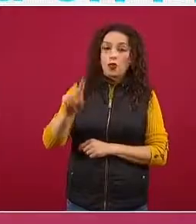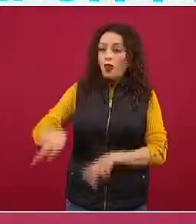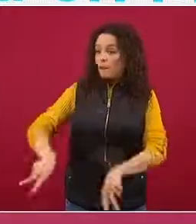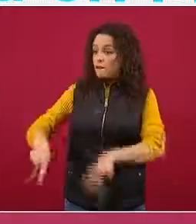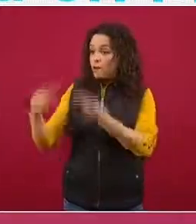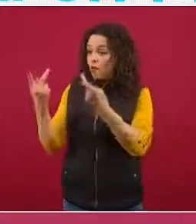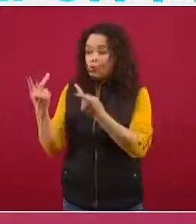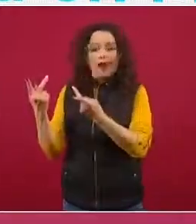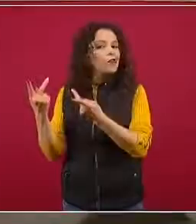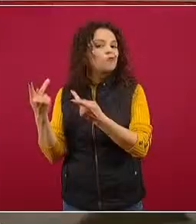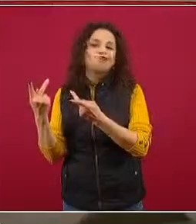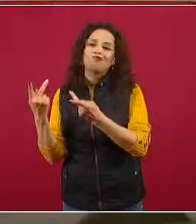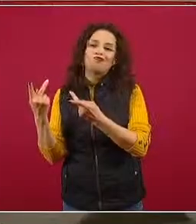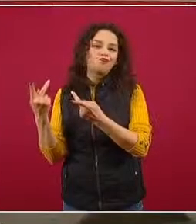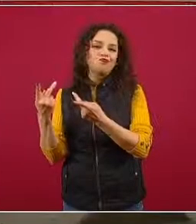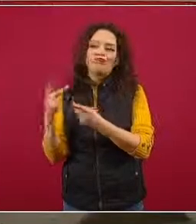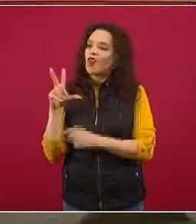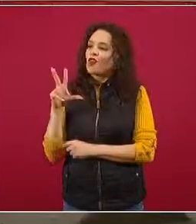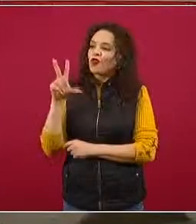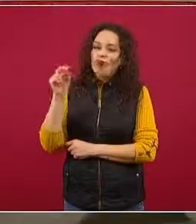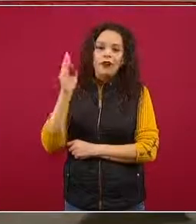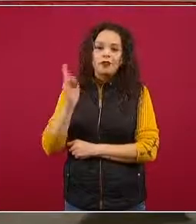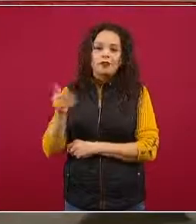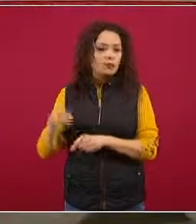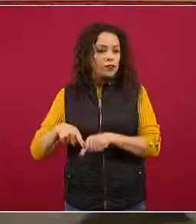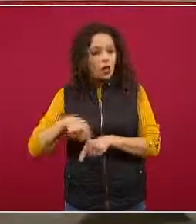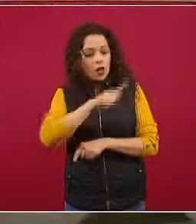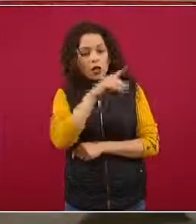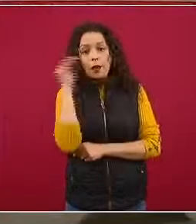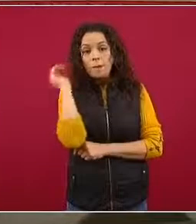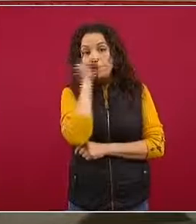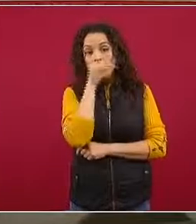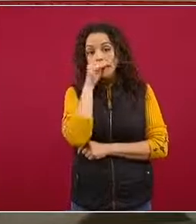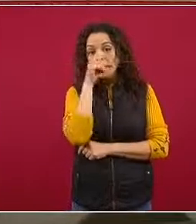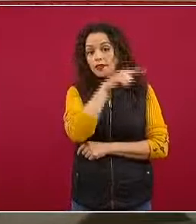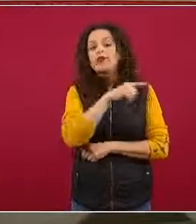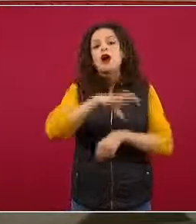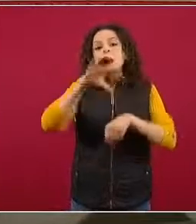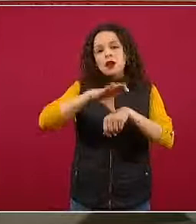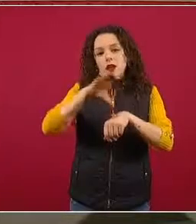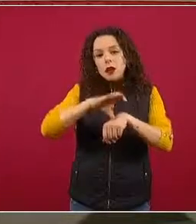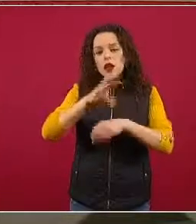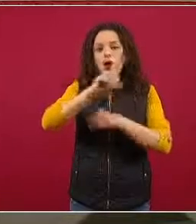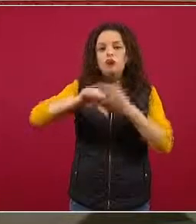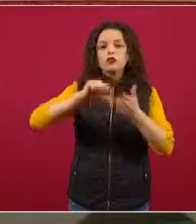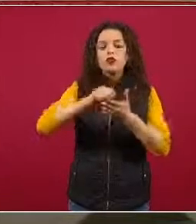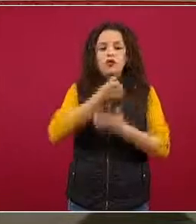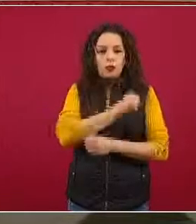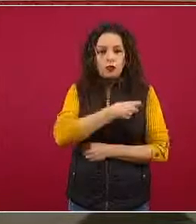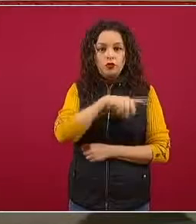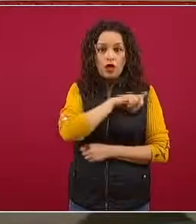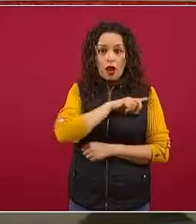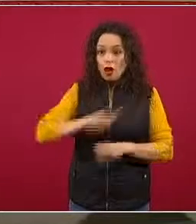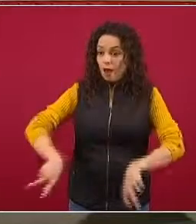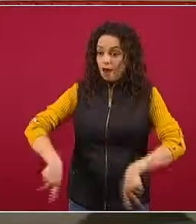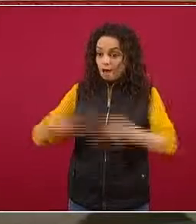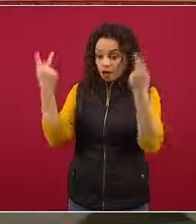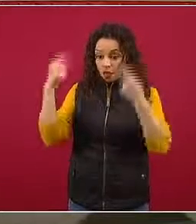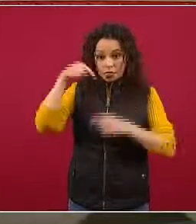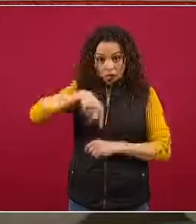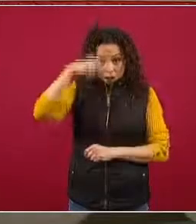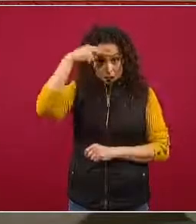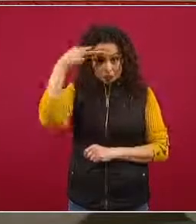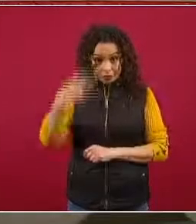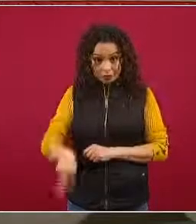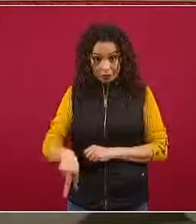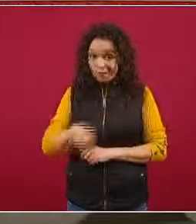y ahí se la van a aplicar de forma gratuita. La venta de esta vacuna en nuestro país es ilegal. En el medio privado ya